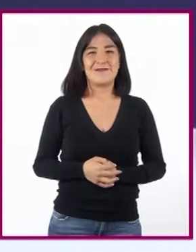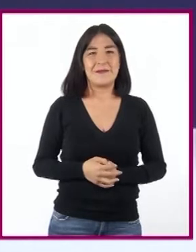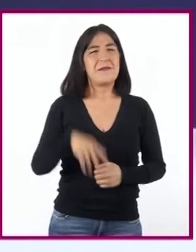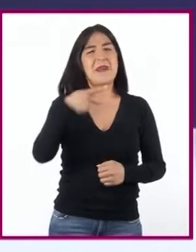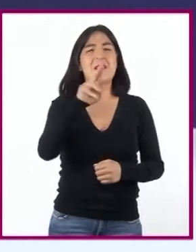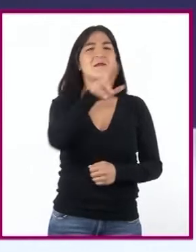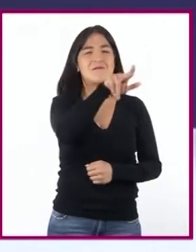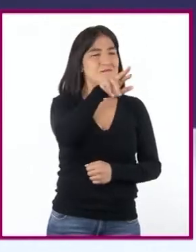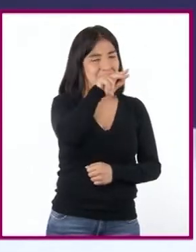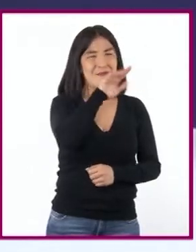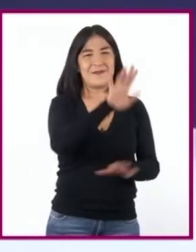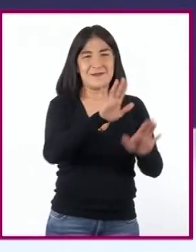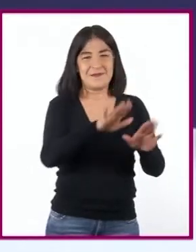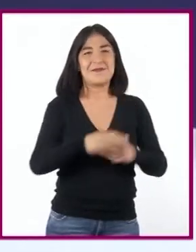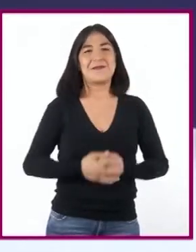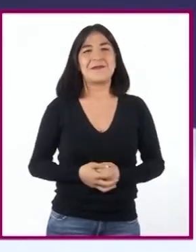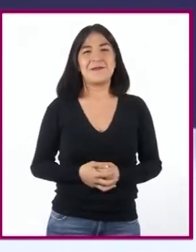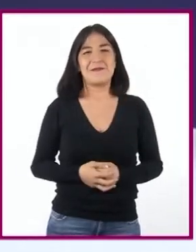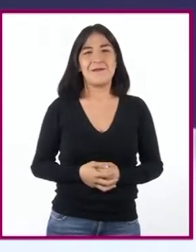pero no se preocupe, profe.